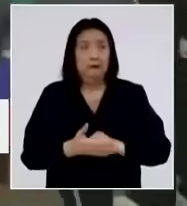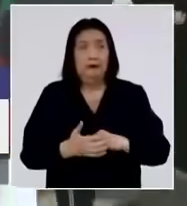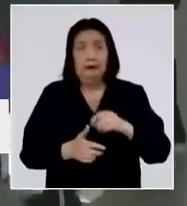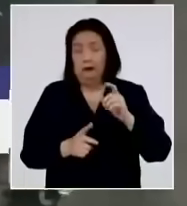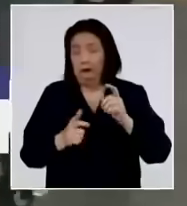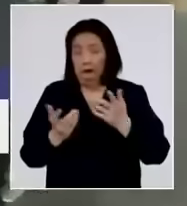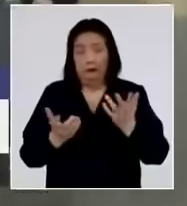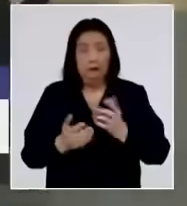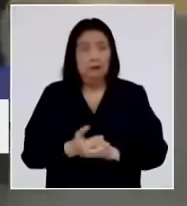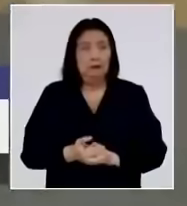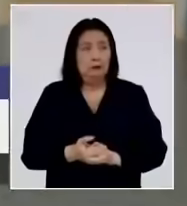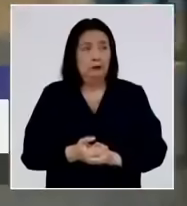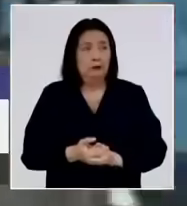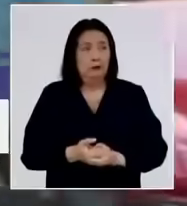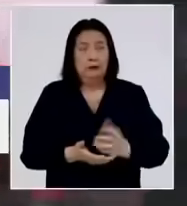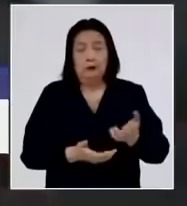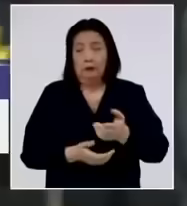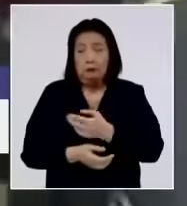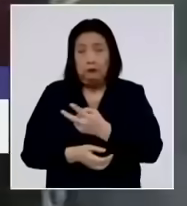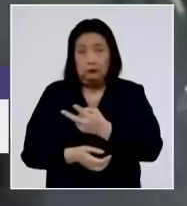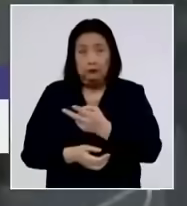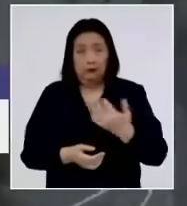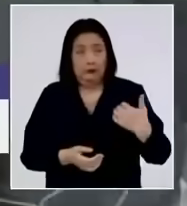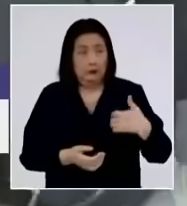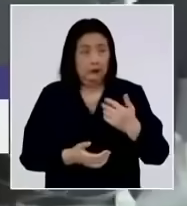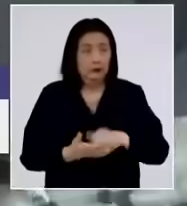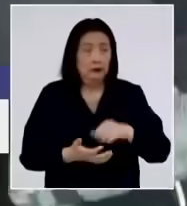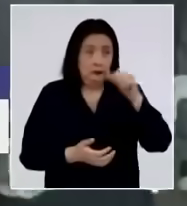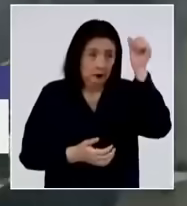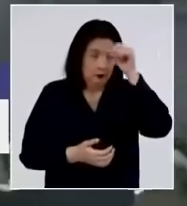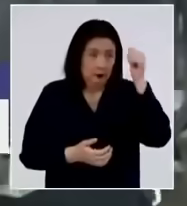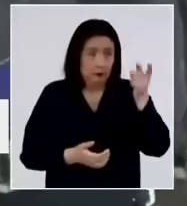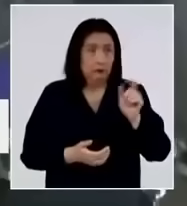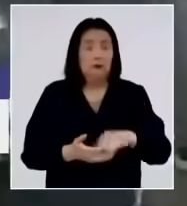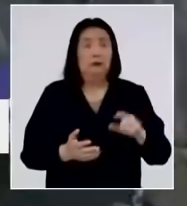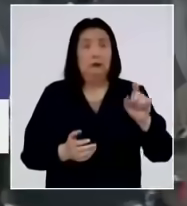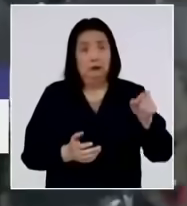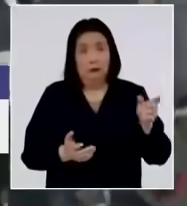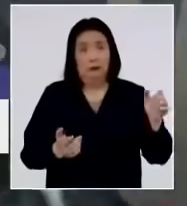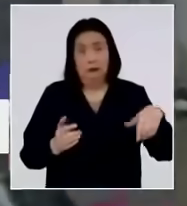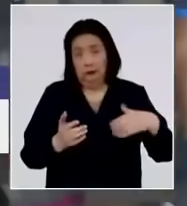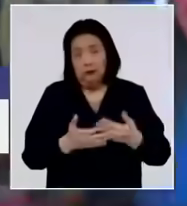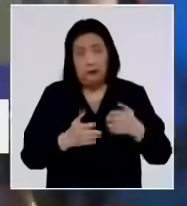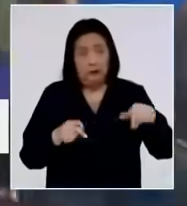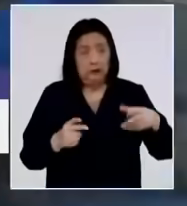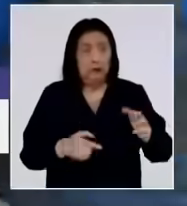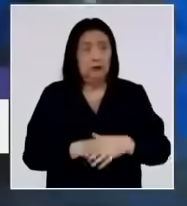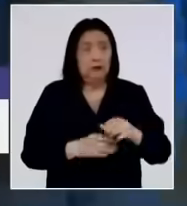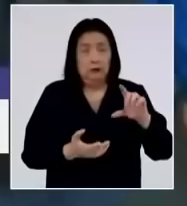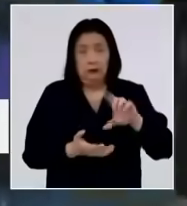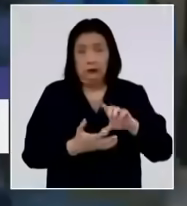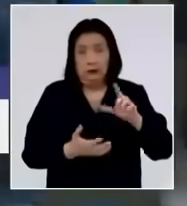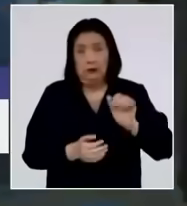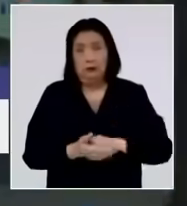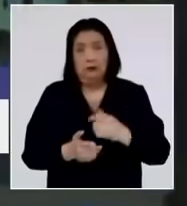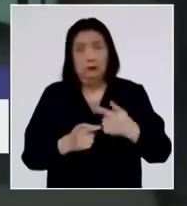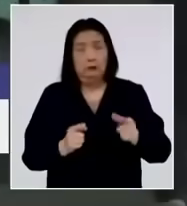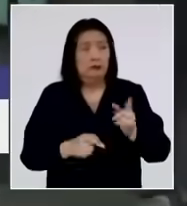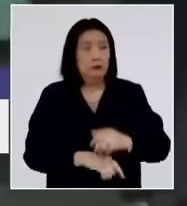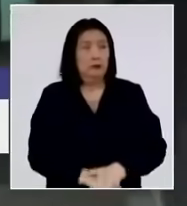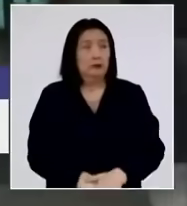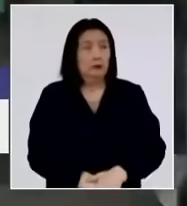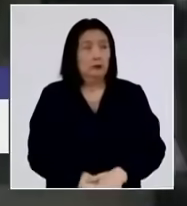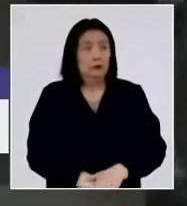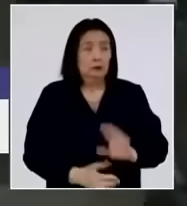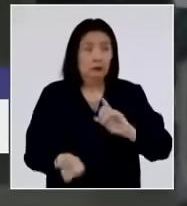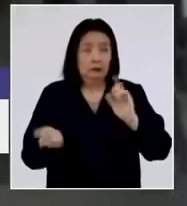ejemplo, así tanto como Martín y Belén, que eran de Argentina, que el día domingo ellos han debido de estar aquí en Lima, y sin embargo, hola,